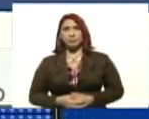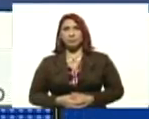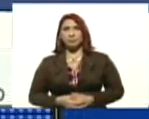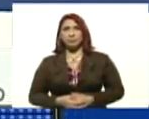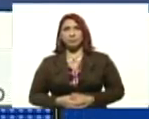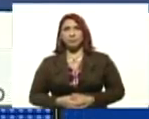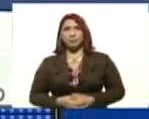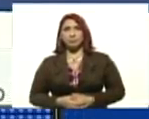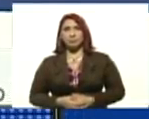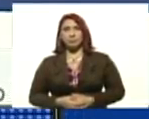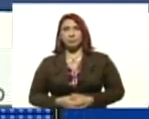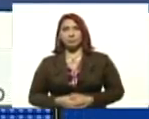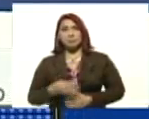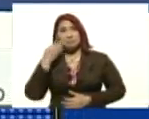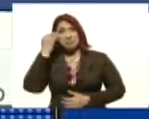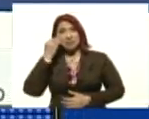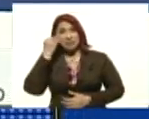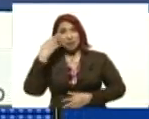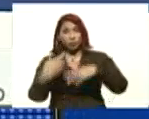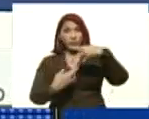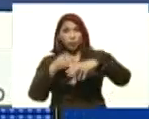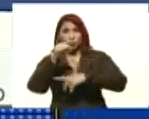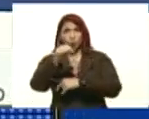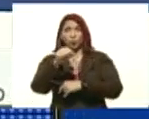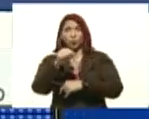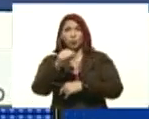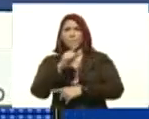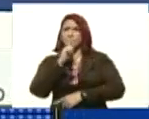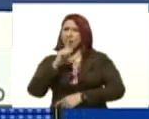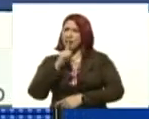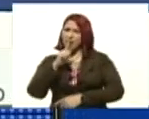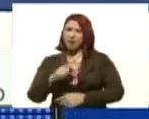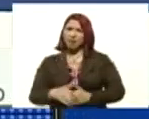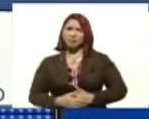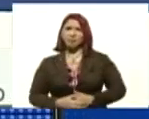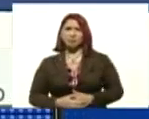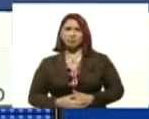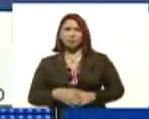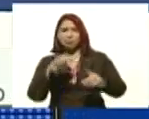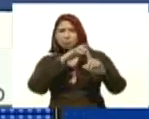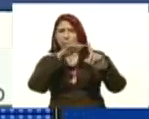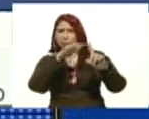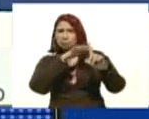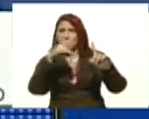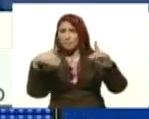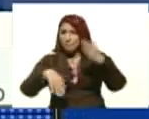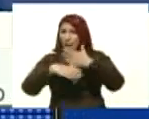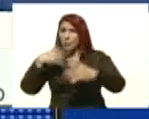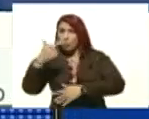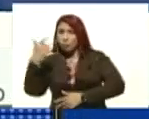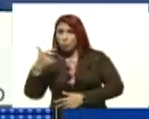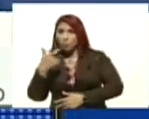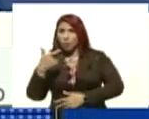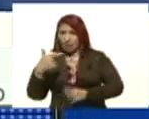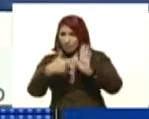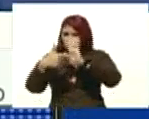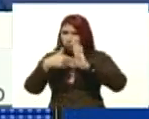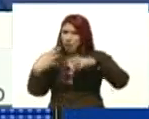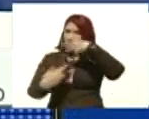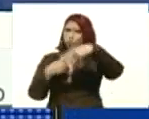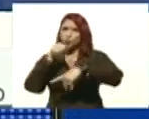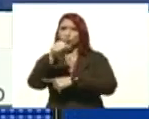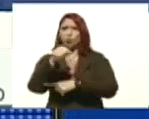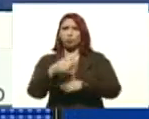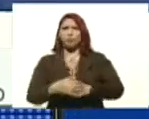les han hecho creer que la revolución es mala. Vamos a la búsqueda para demostrar que la revolución